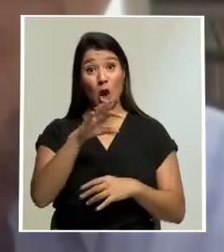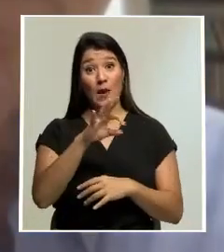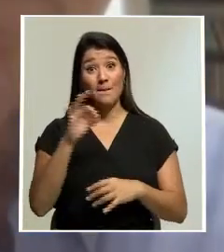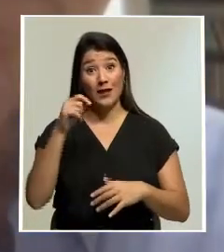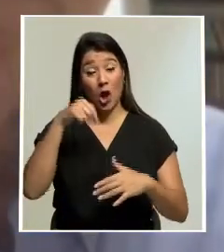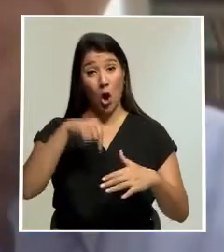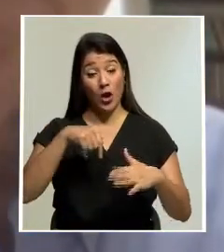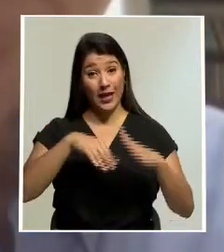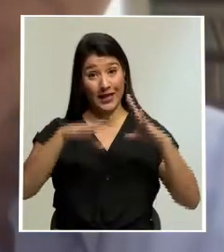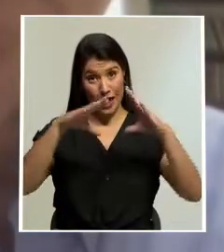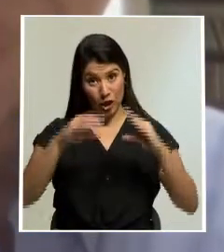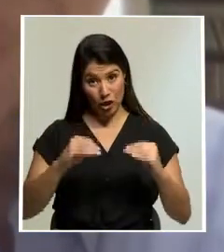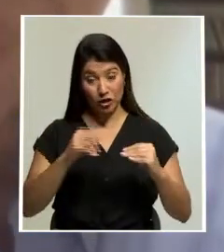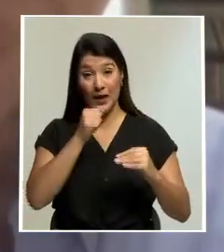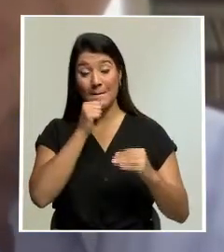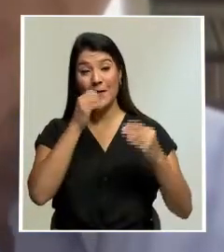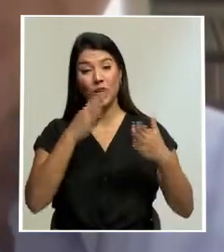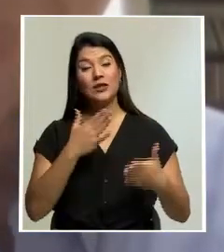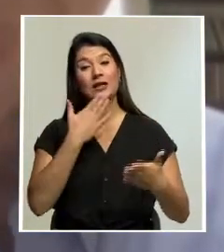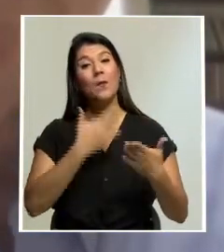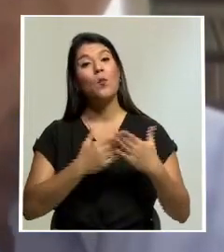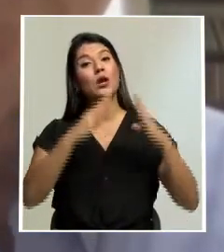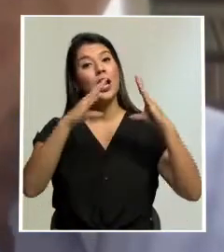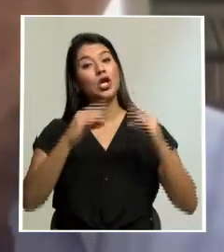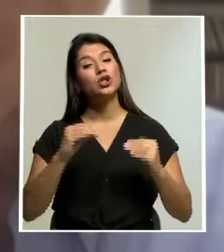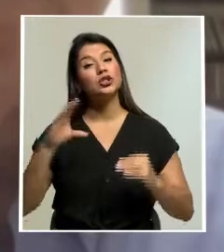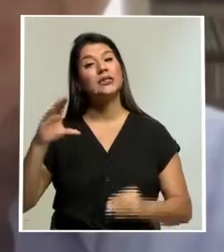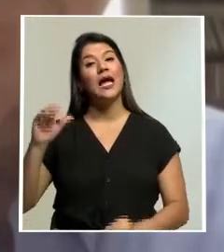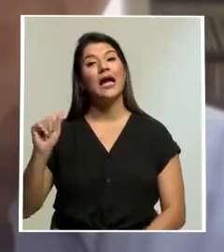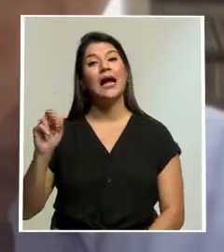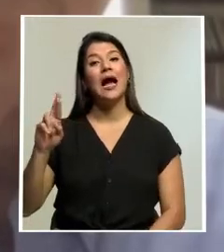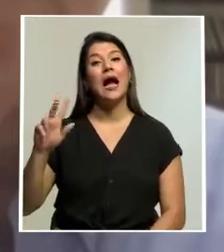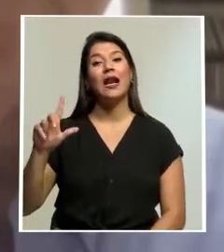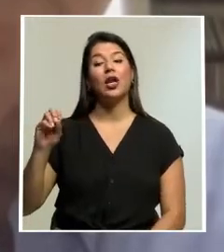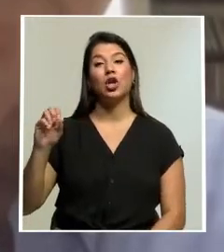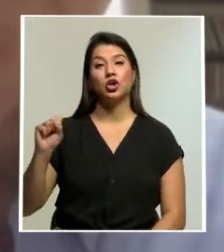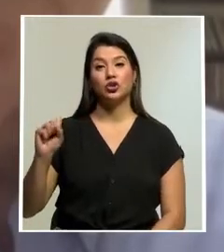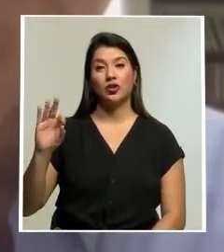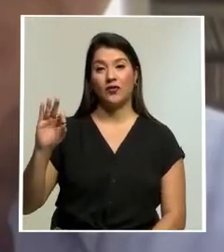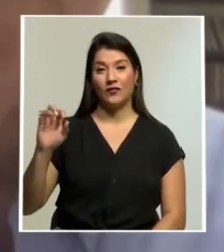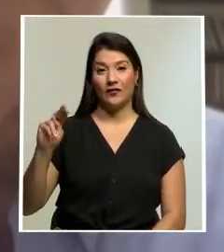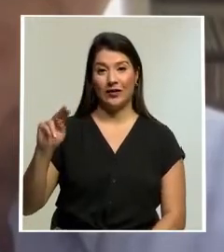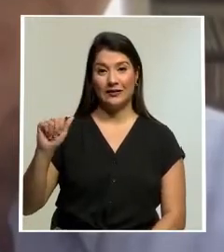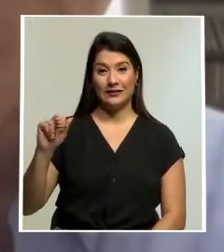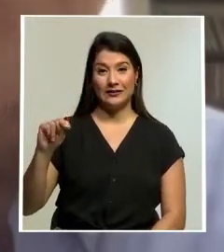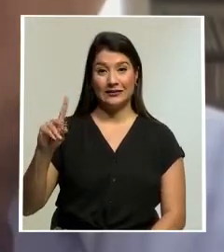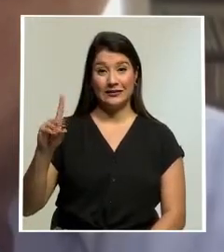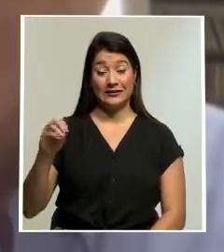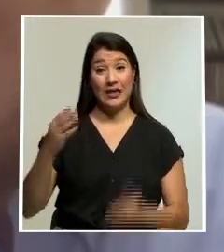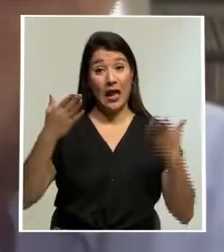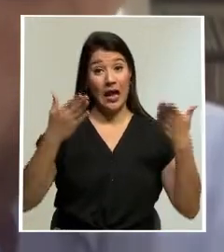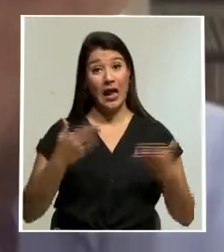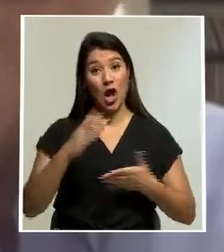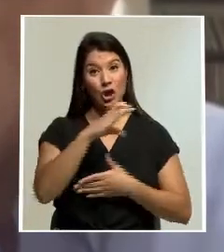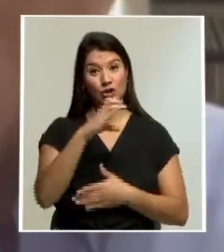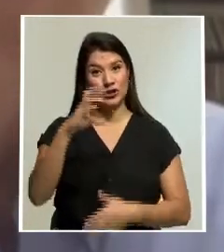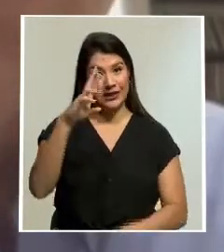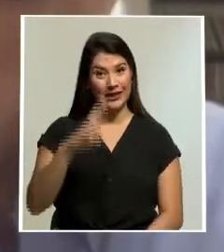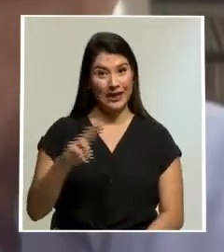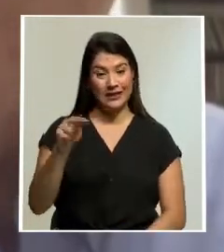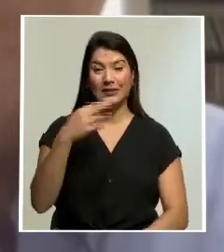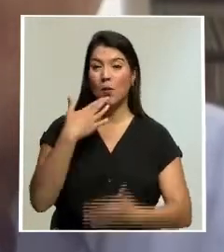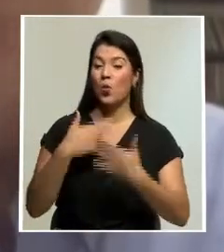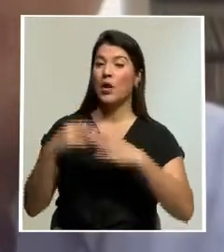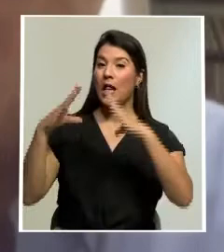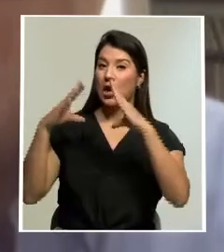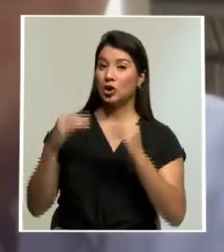Fernando Chamorro. Buenas noches, Carlos Fernando, bienvenido a Costa Rica Noticias. Buenas noches, Ernesto, y muchas